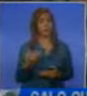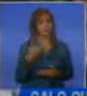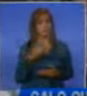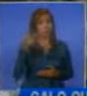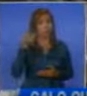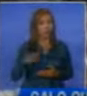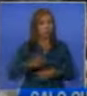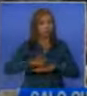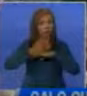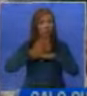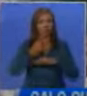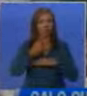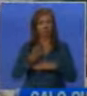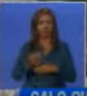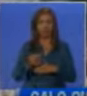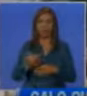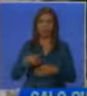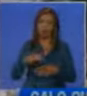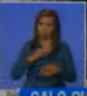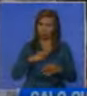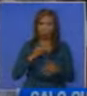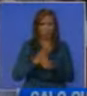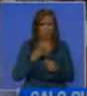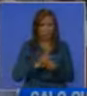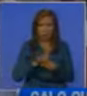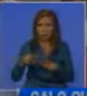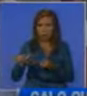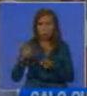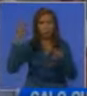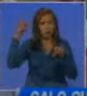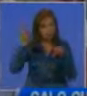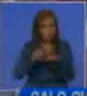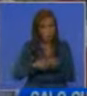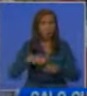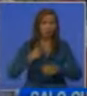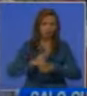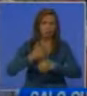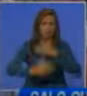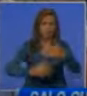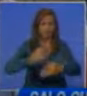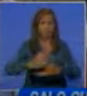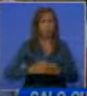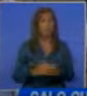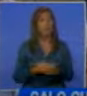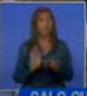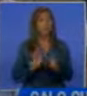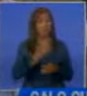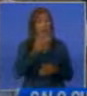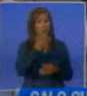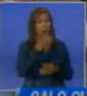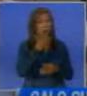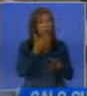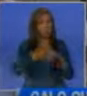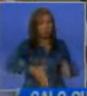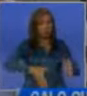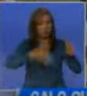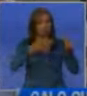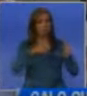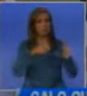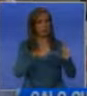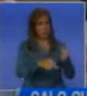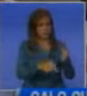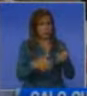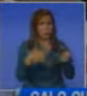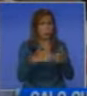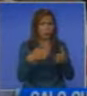estos delitos, van a ver que estamos en la misma línea de ustedes. Okay. Lo que tenemos en Ambato es uno de los centros de investigación forense más